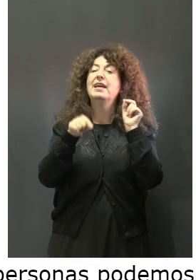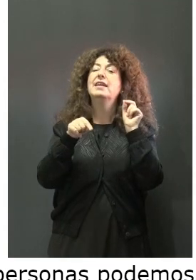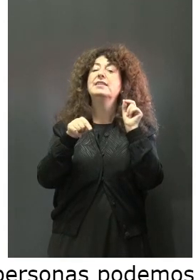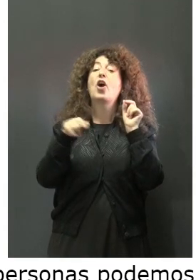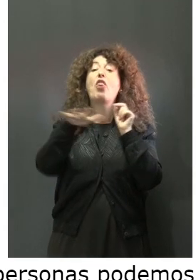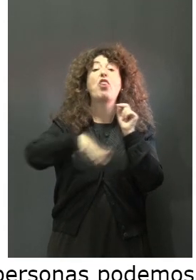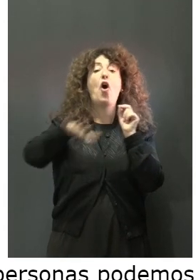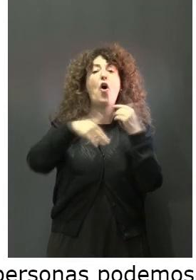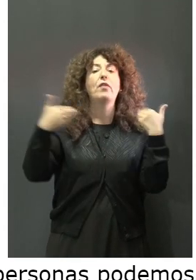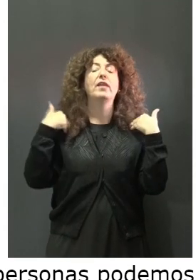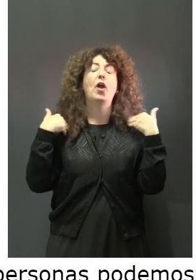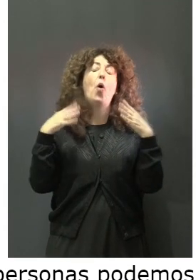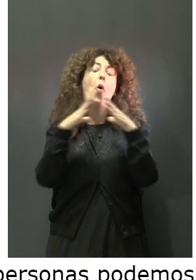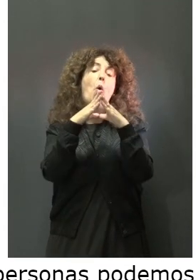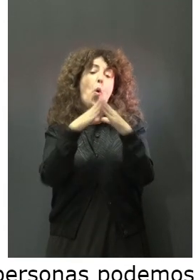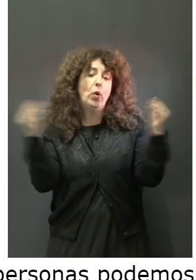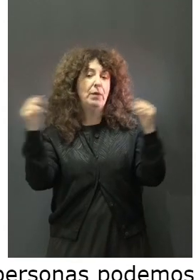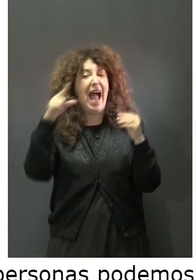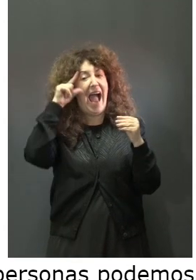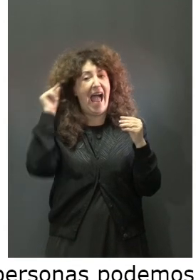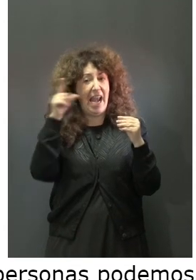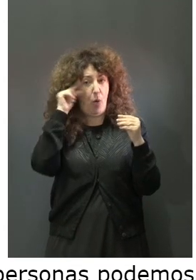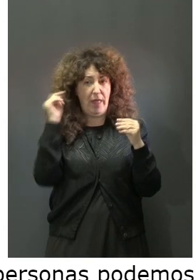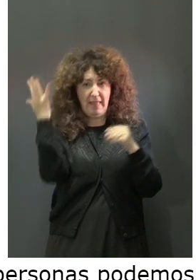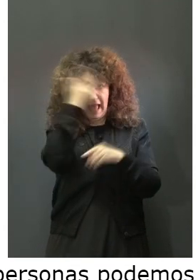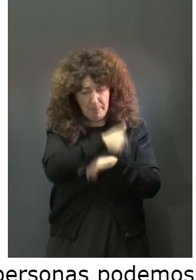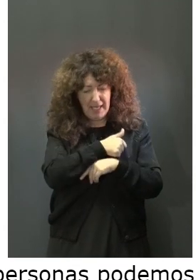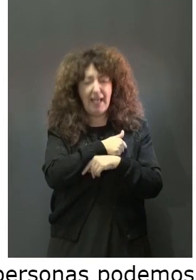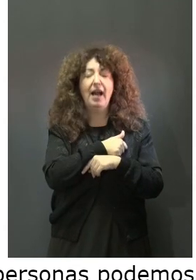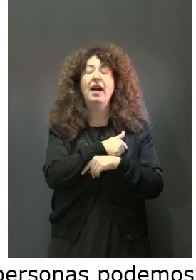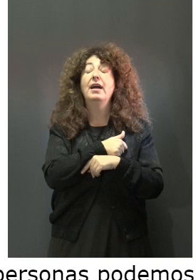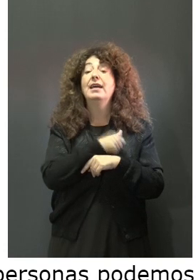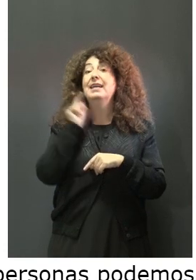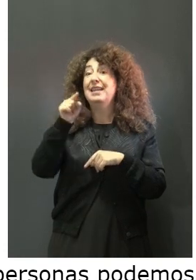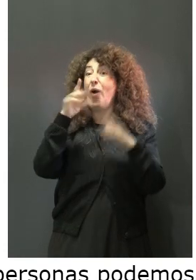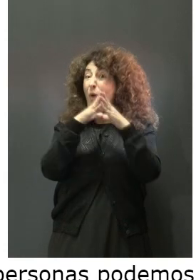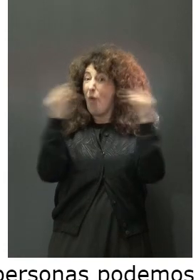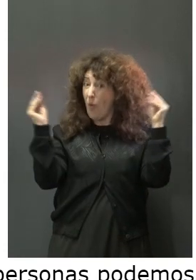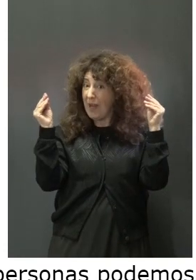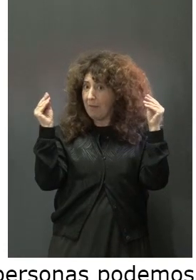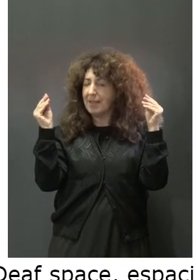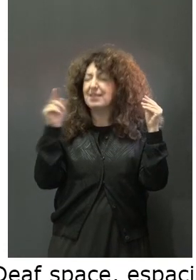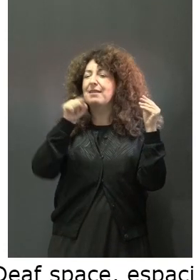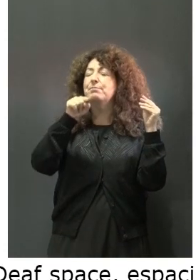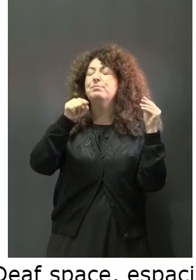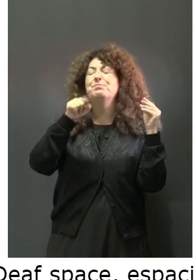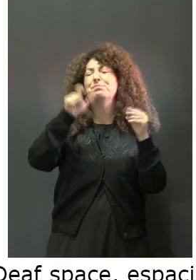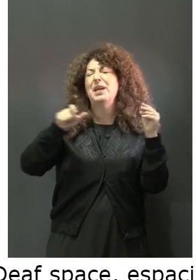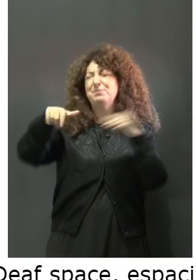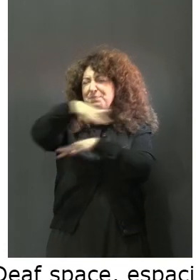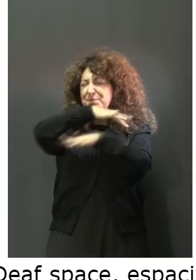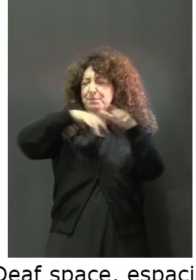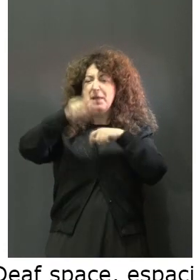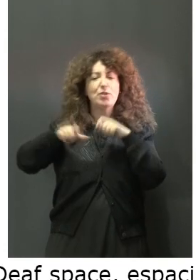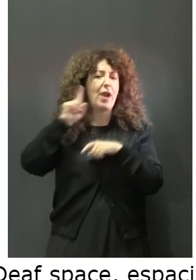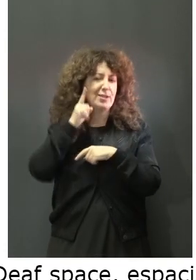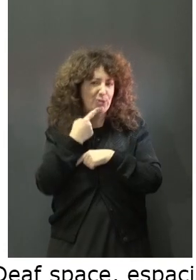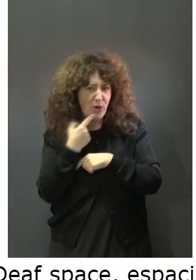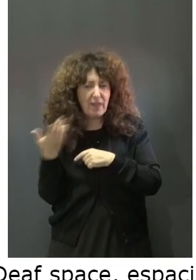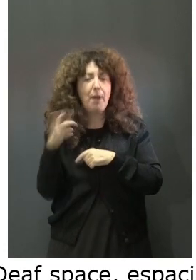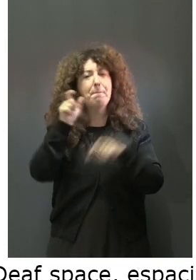la Universidad Gallaudet, que es una universidad americana en la que la mayoría de los estudiantes son personas sordas o con limitaciones